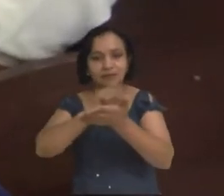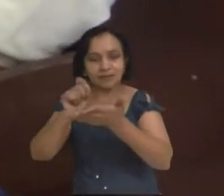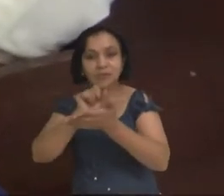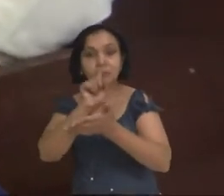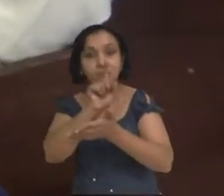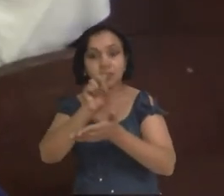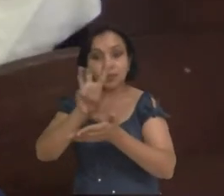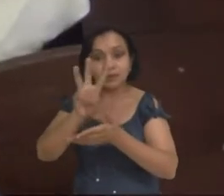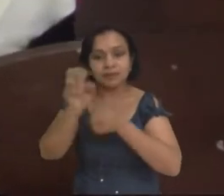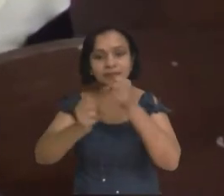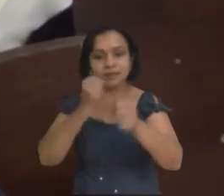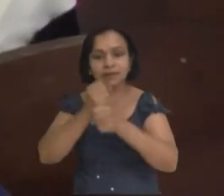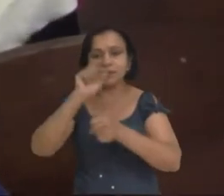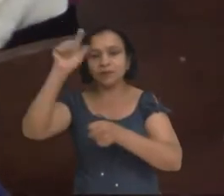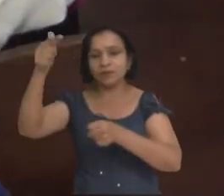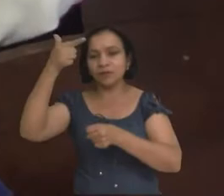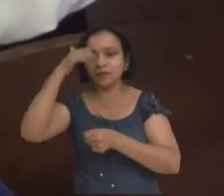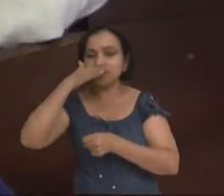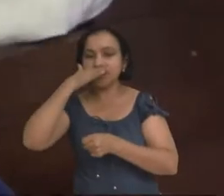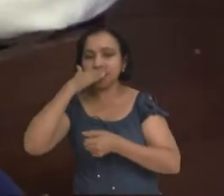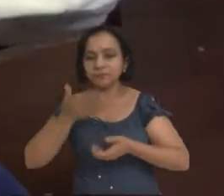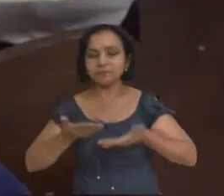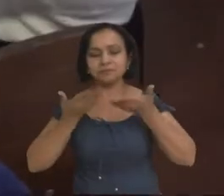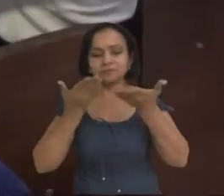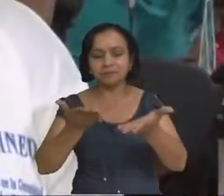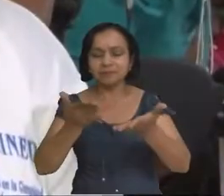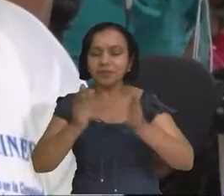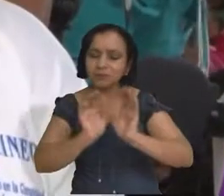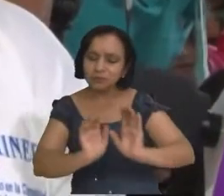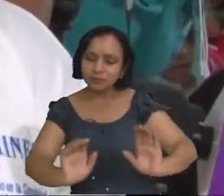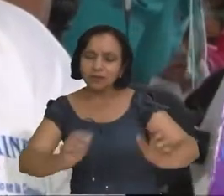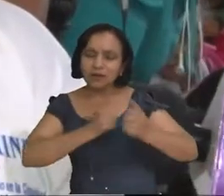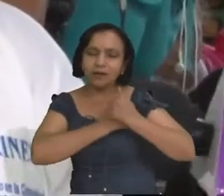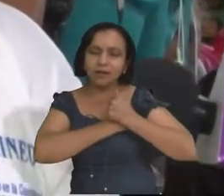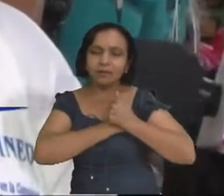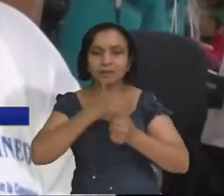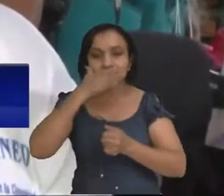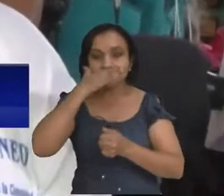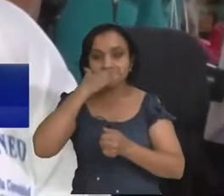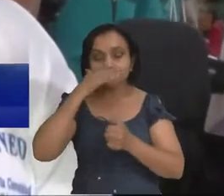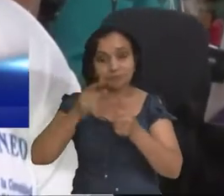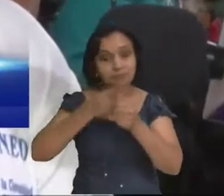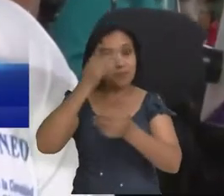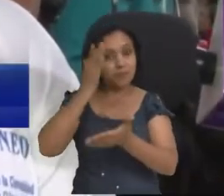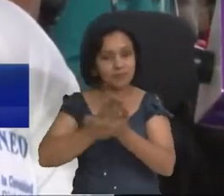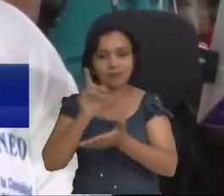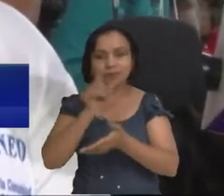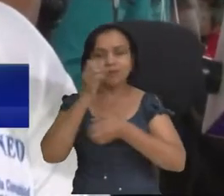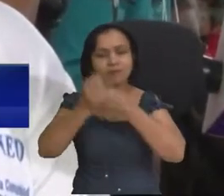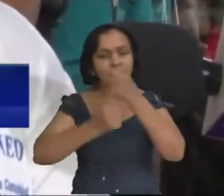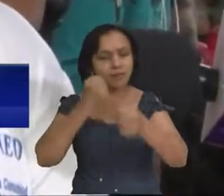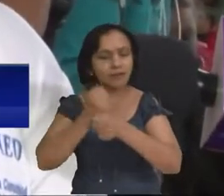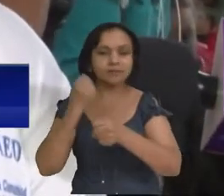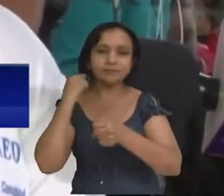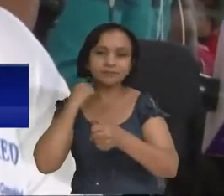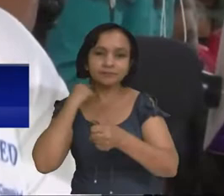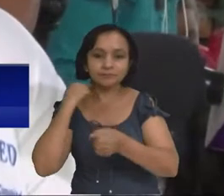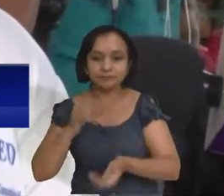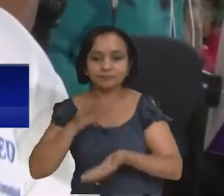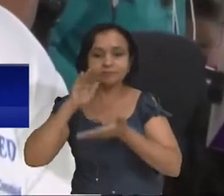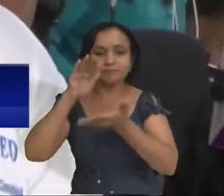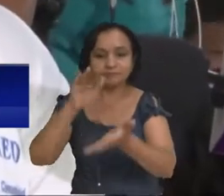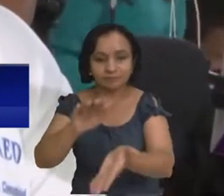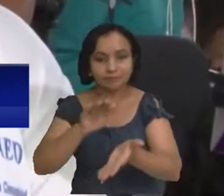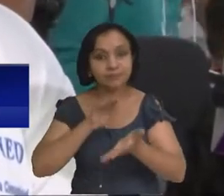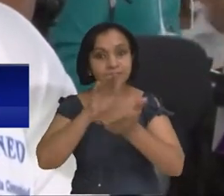consecutivos entrega el gobierno central a los mimados de la revolución. No es la primera vez, año con año se hace, pero este